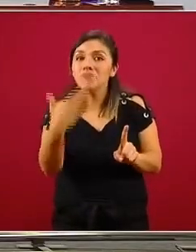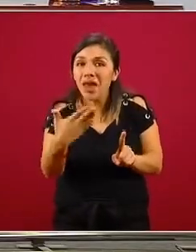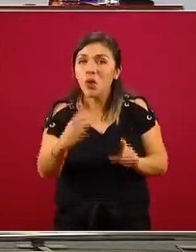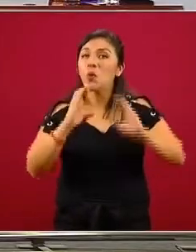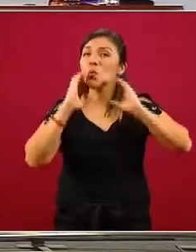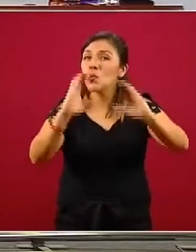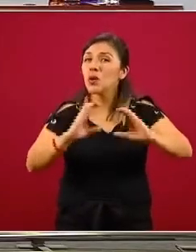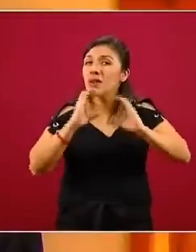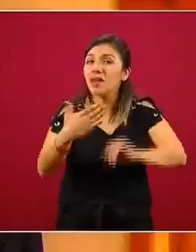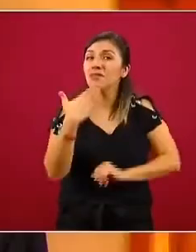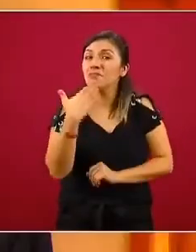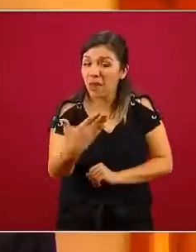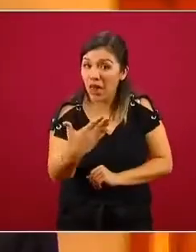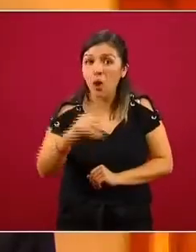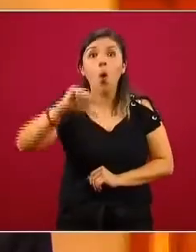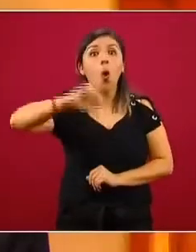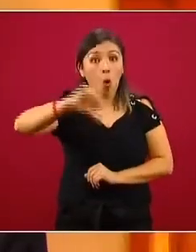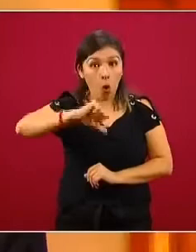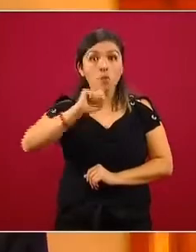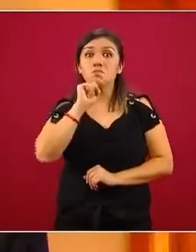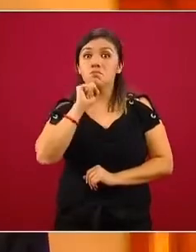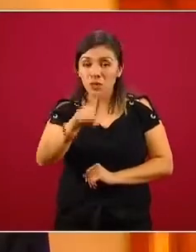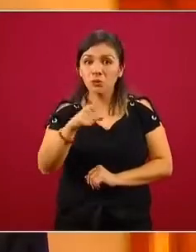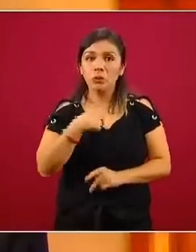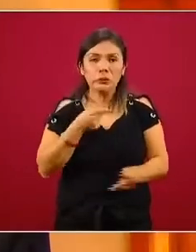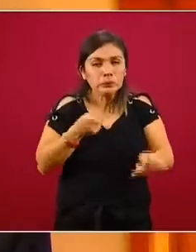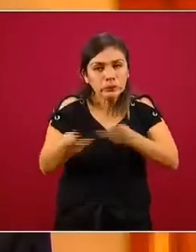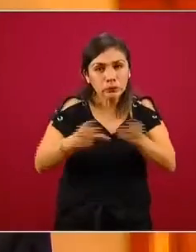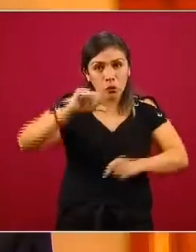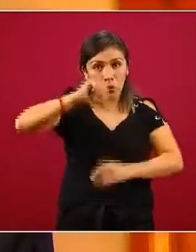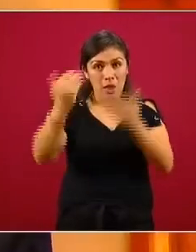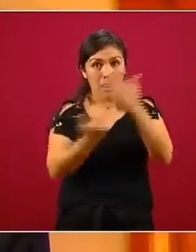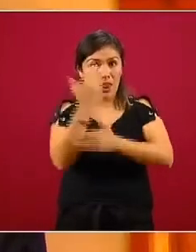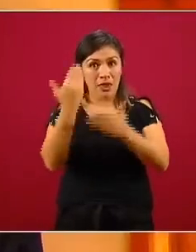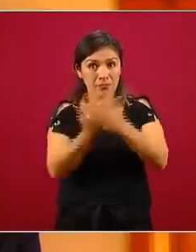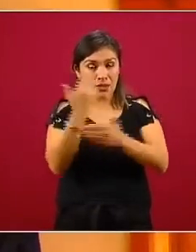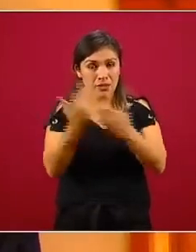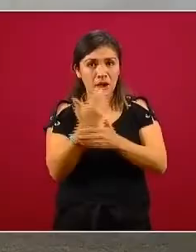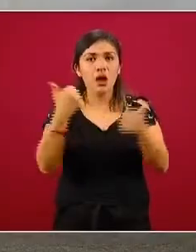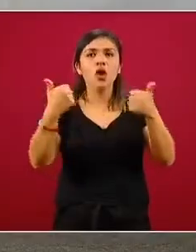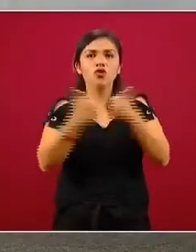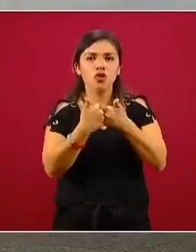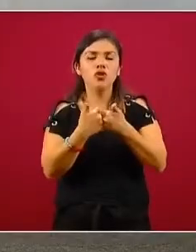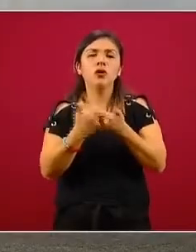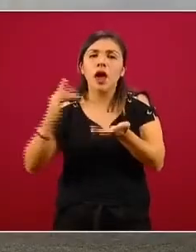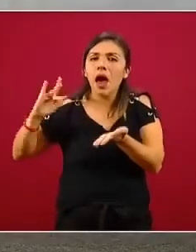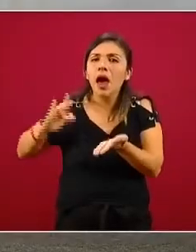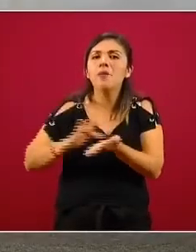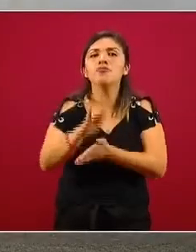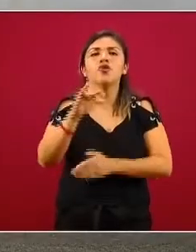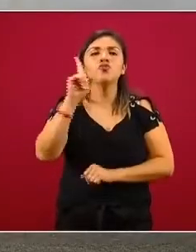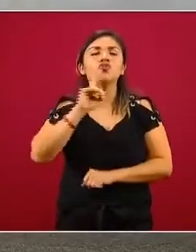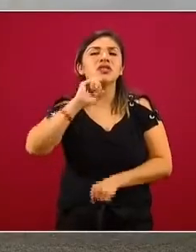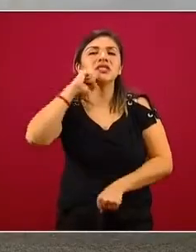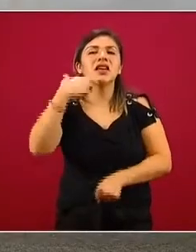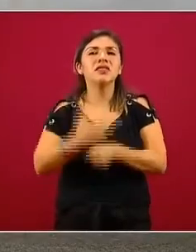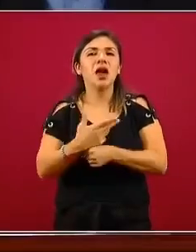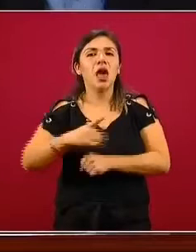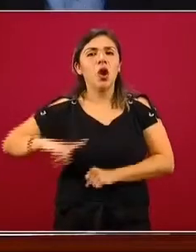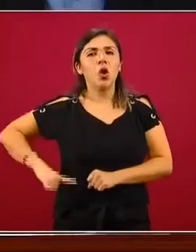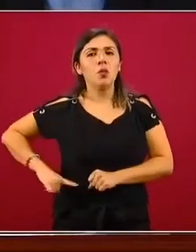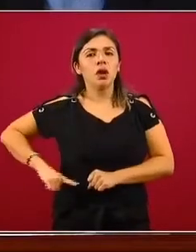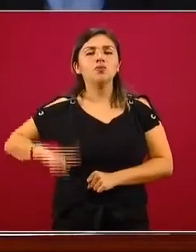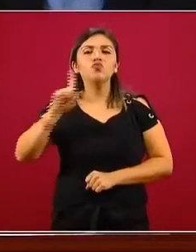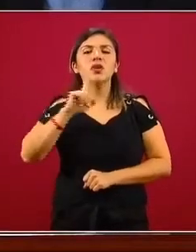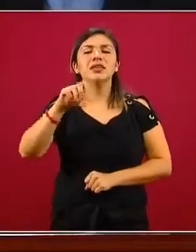muy cuidada. Hoy tuvimos, con este mismo propósito, por la mañana, y auspiciado por nuestra querida secretaria de Gobernación, la